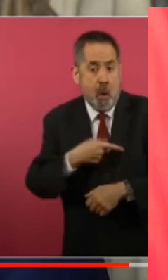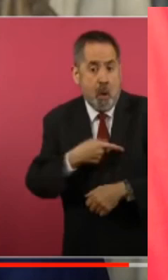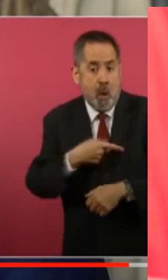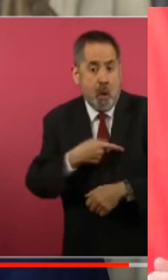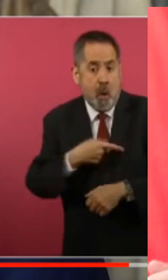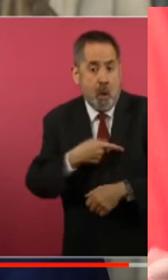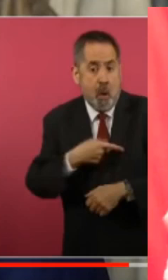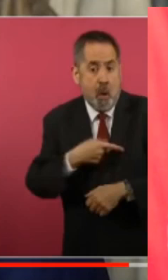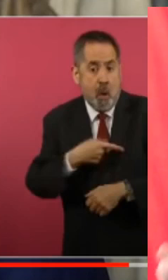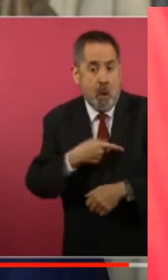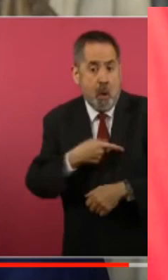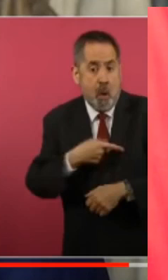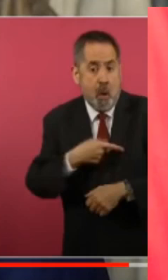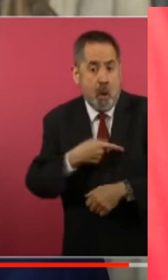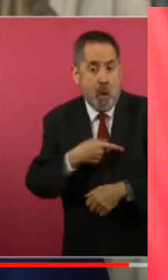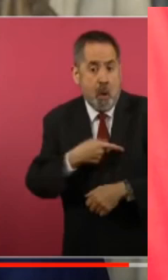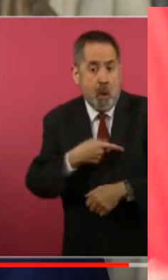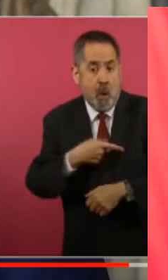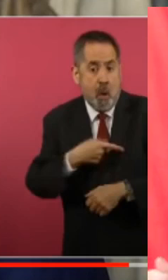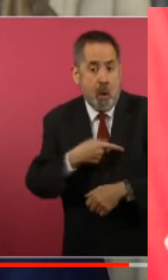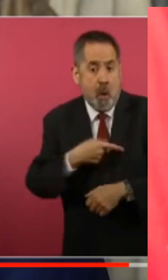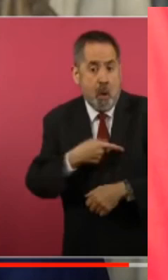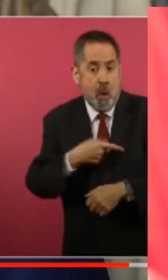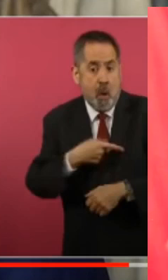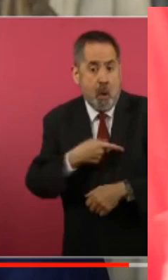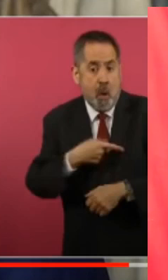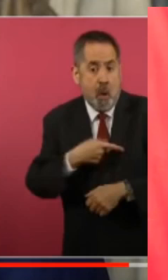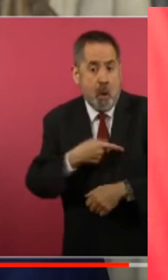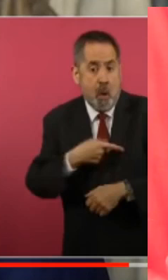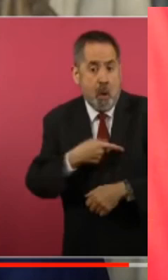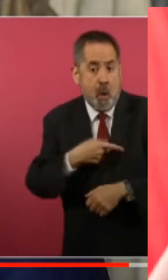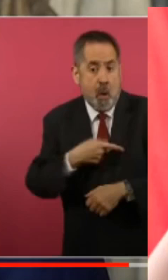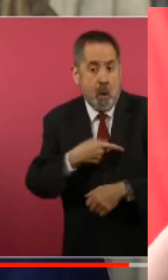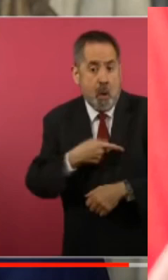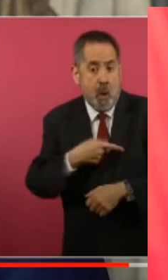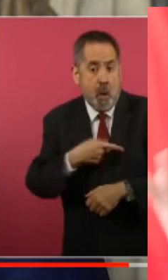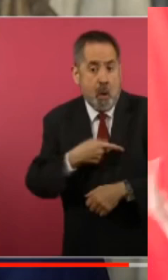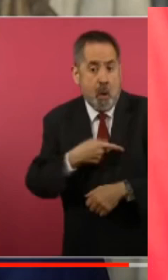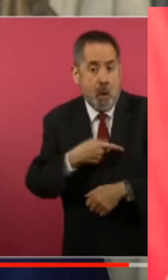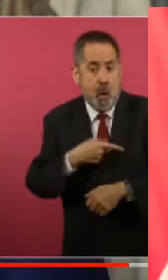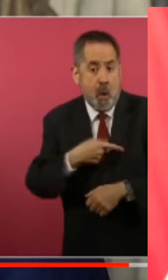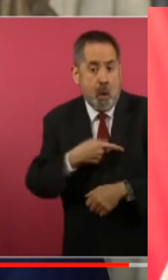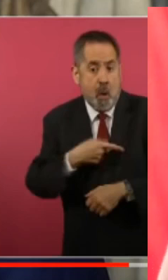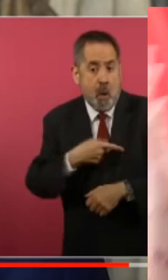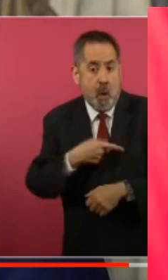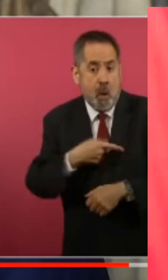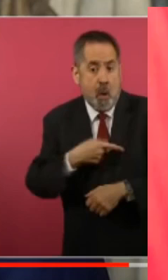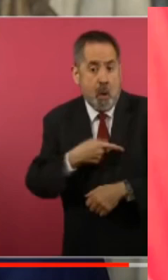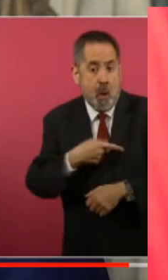mis perfumes de Fuller, güey. Los tengo debiendo desde los 90. ¡A huevo! O sea, compas, el asunto es ese. O sea,